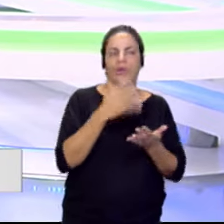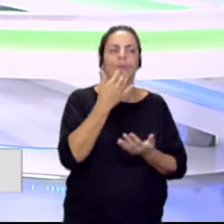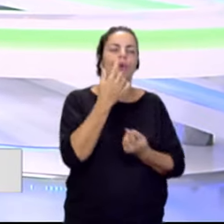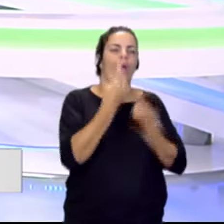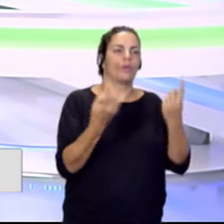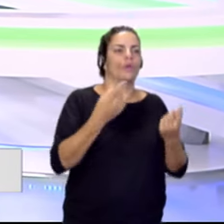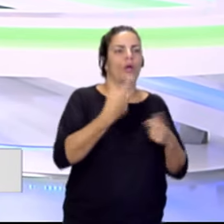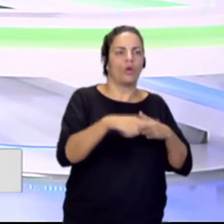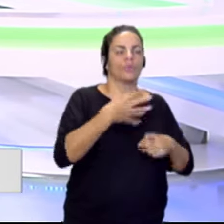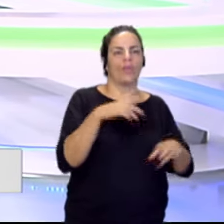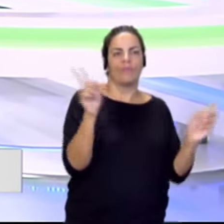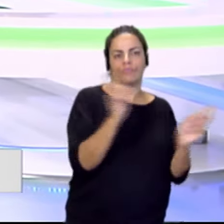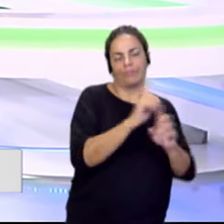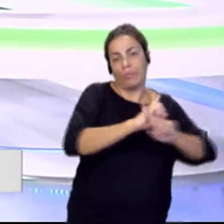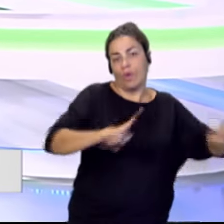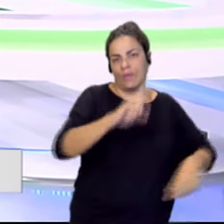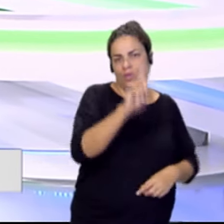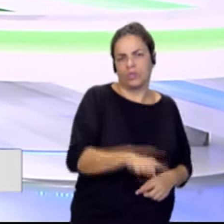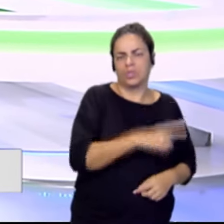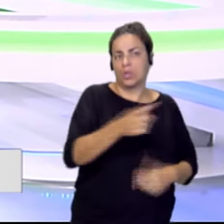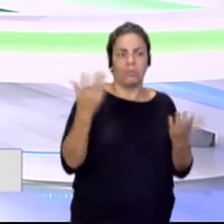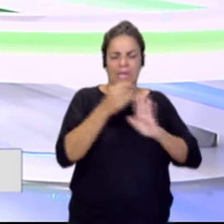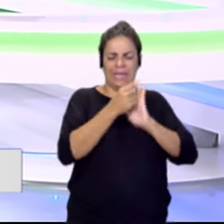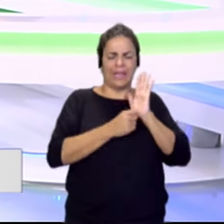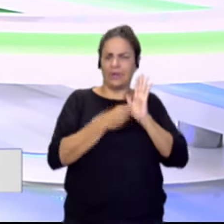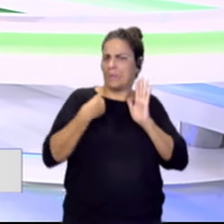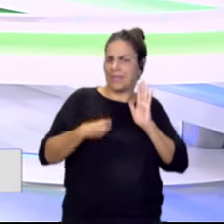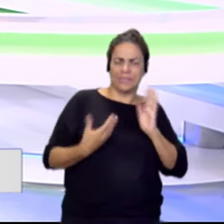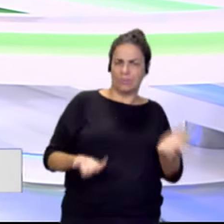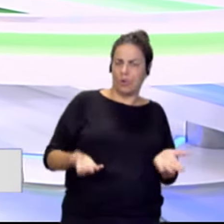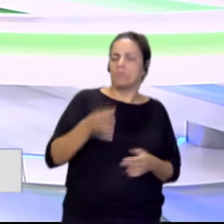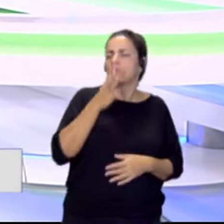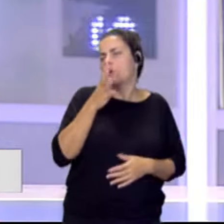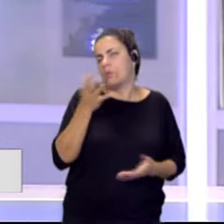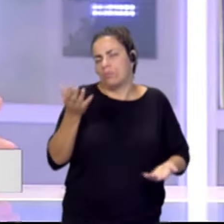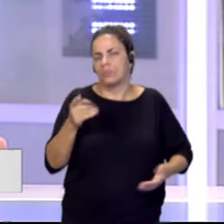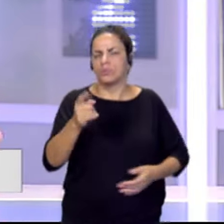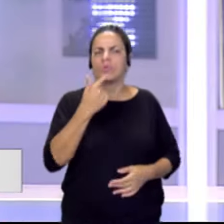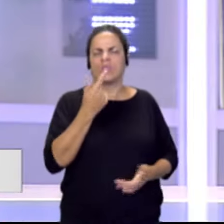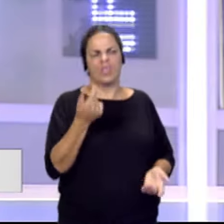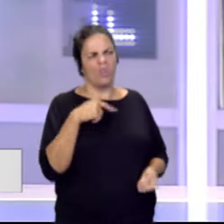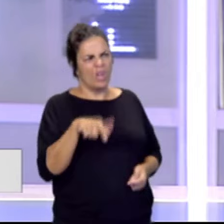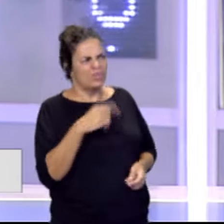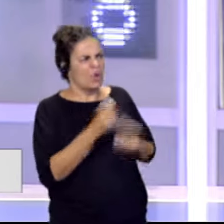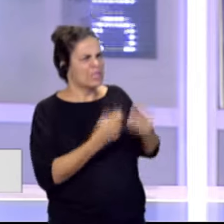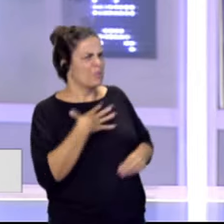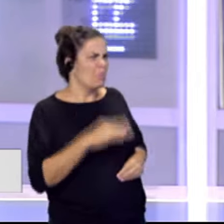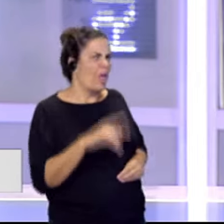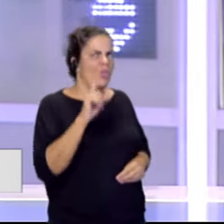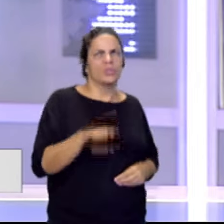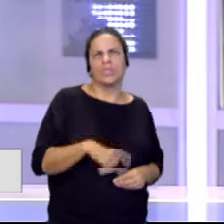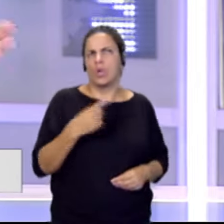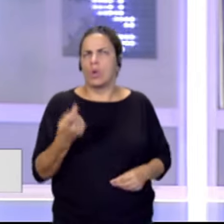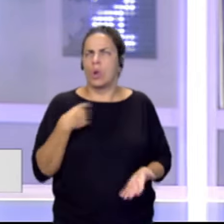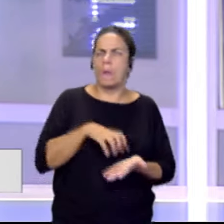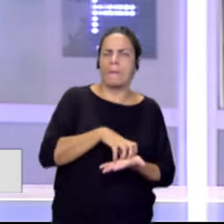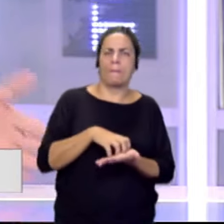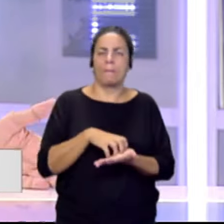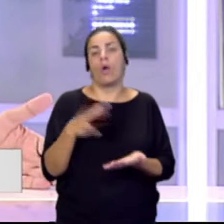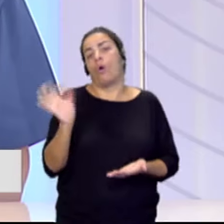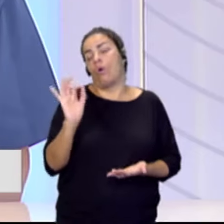o no prohibidas. Y creo que sigue valiendo el mismo criterio porque es verdad que tú dices, bueno, esto lo podría hacer, no lo podría hacer, te puedes plantear las enfermedades que